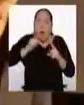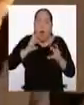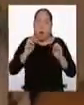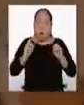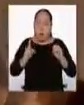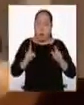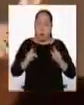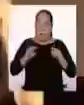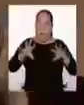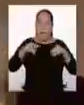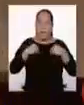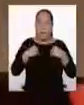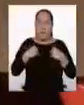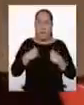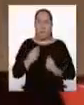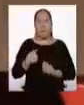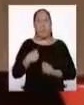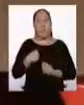la búsqueda,